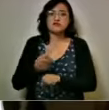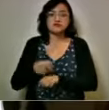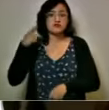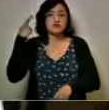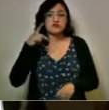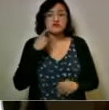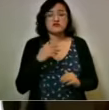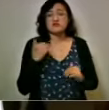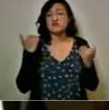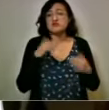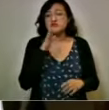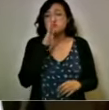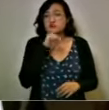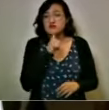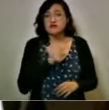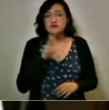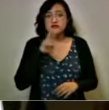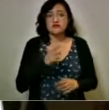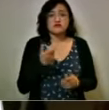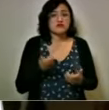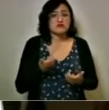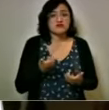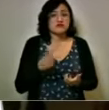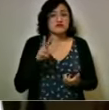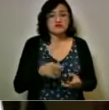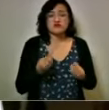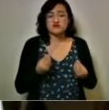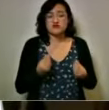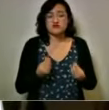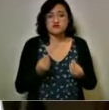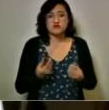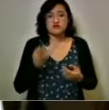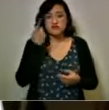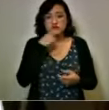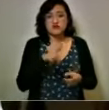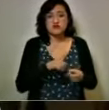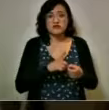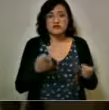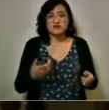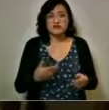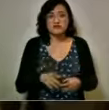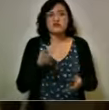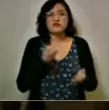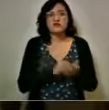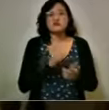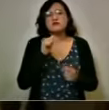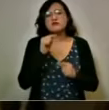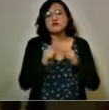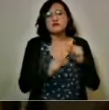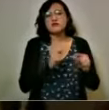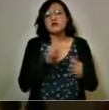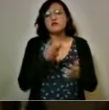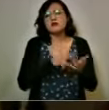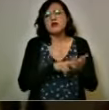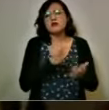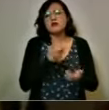la capacidad financiera para desarrollar. Permanentemente se le hacen